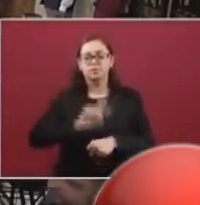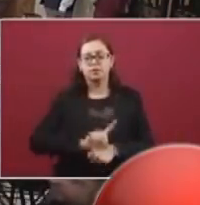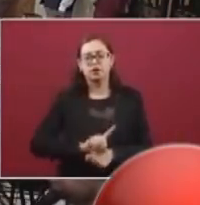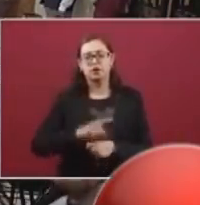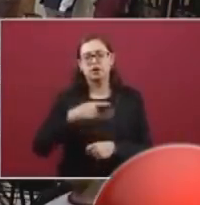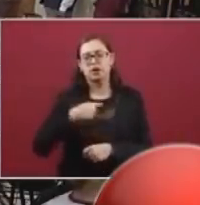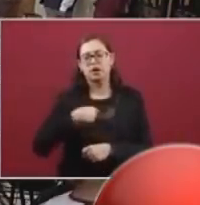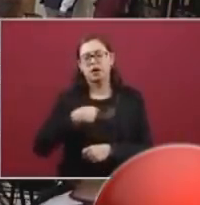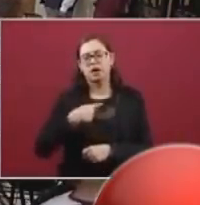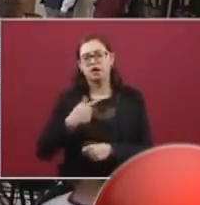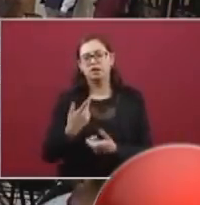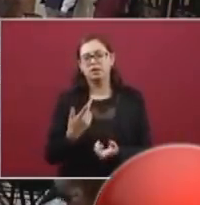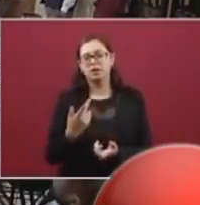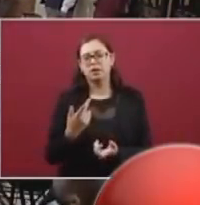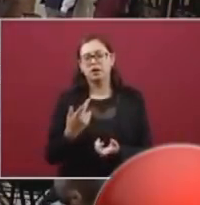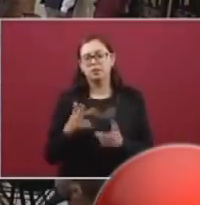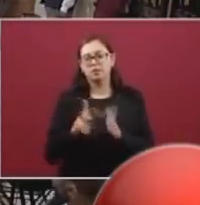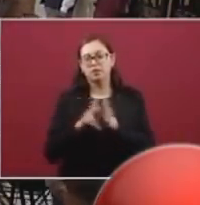Censura.